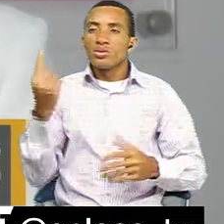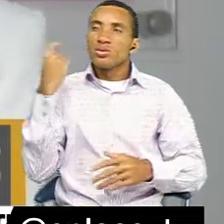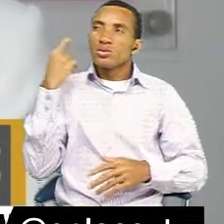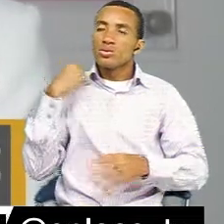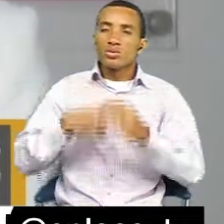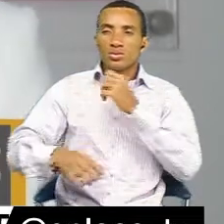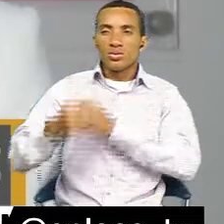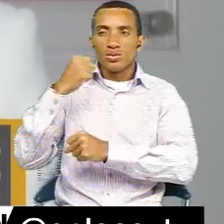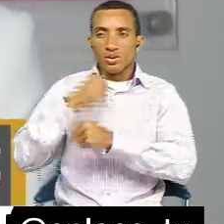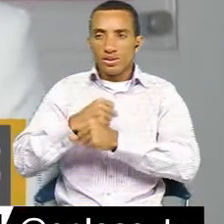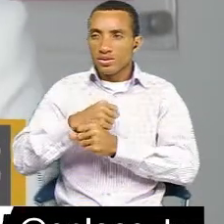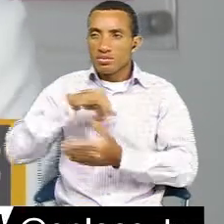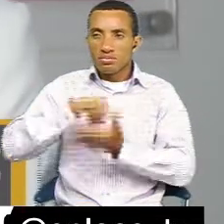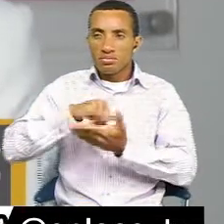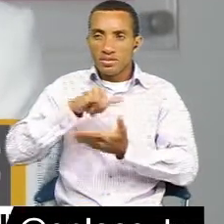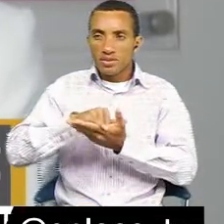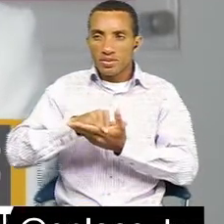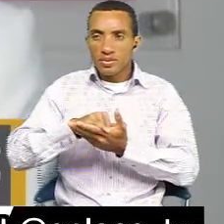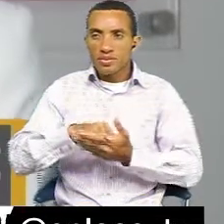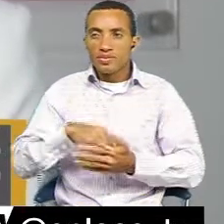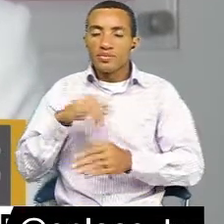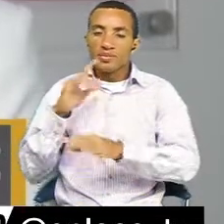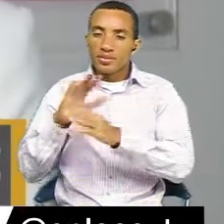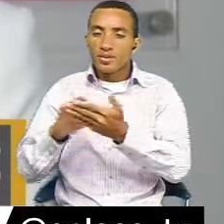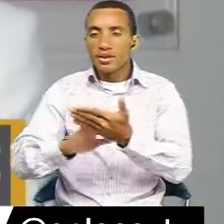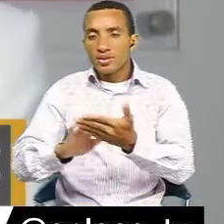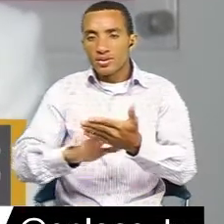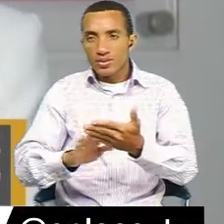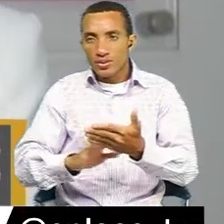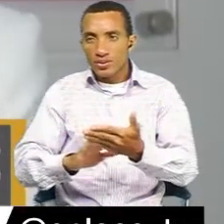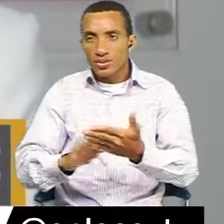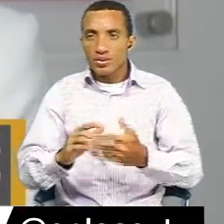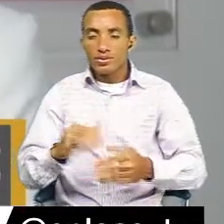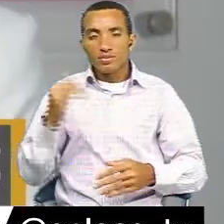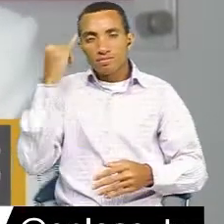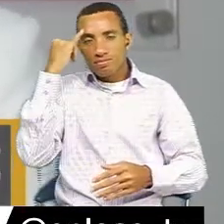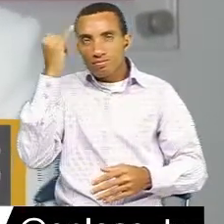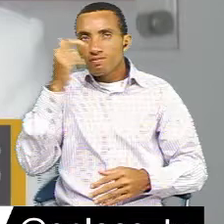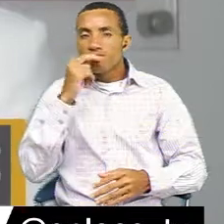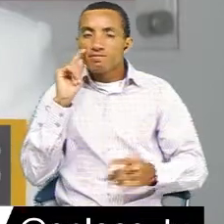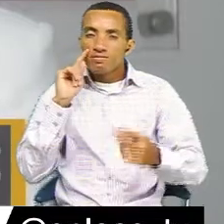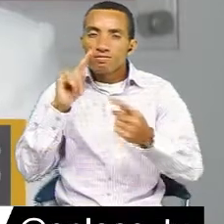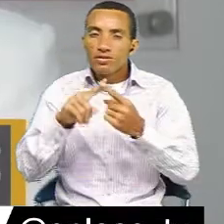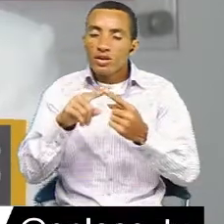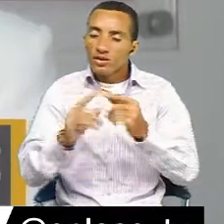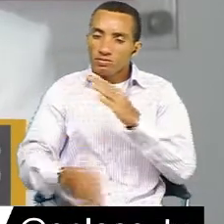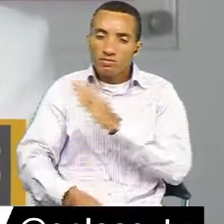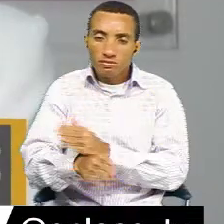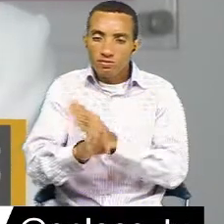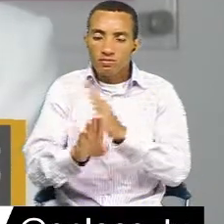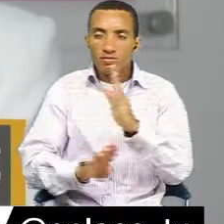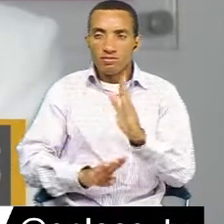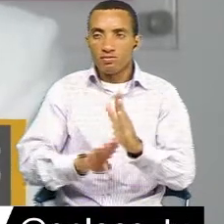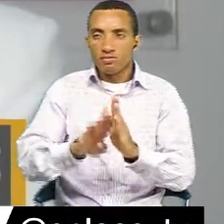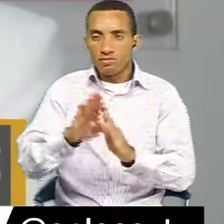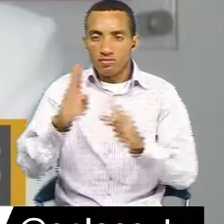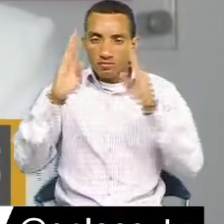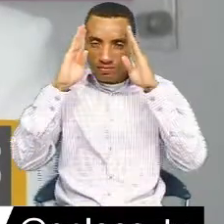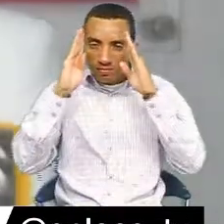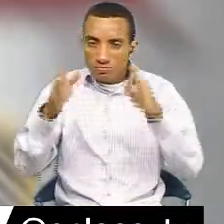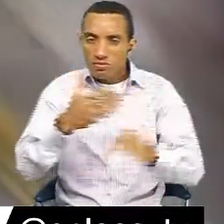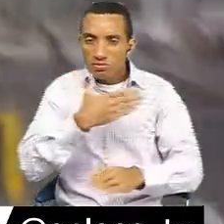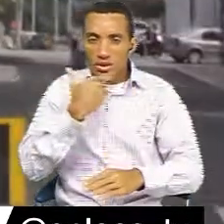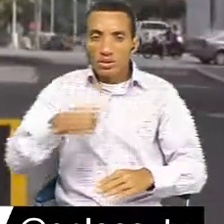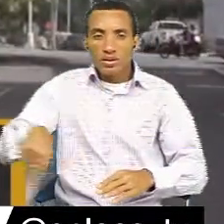que también se presentó, que logramos darle solución al tema y la idea es no bajar la guardia y seguir avanzando en una mejor atención a la